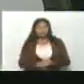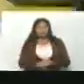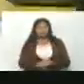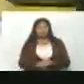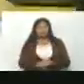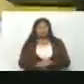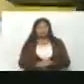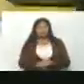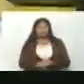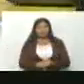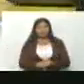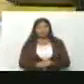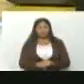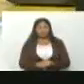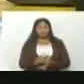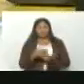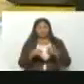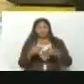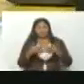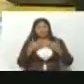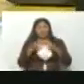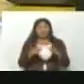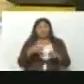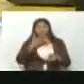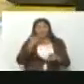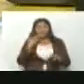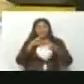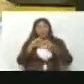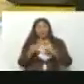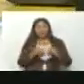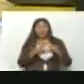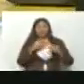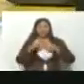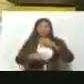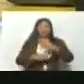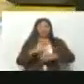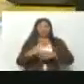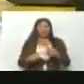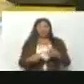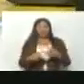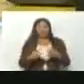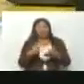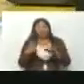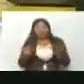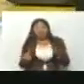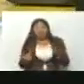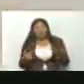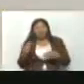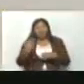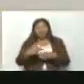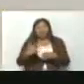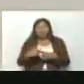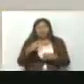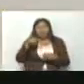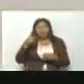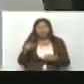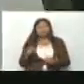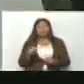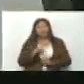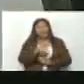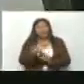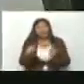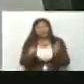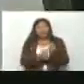La parada de mantenimiento. Que va a permitir que mejorar la producción de hidrocarburos. Claro, porque viene la sustitución de